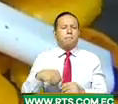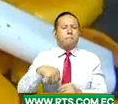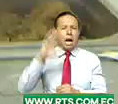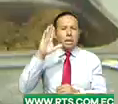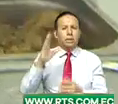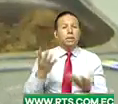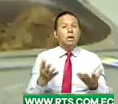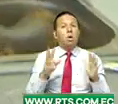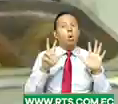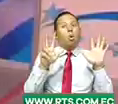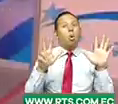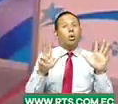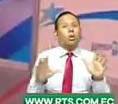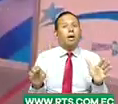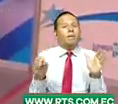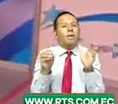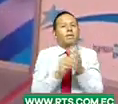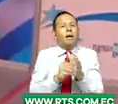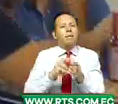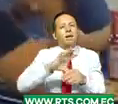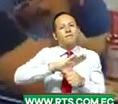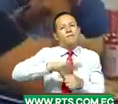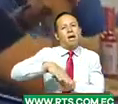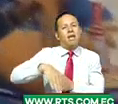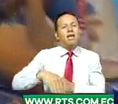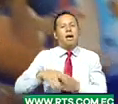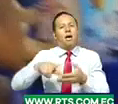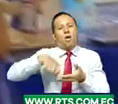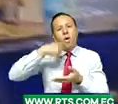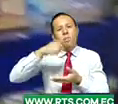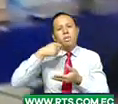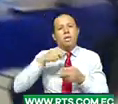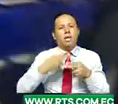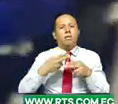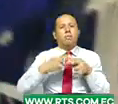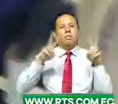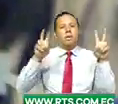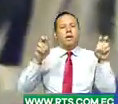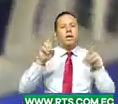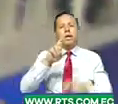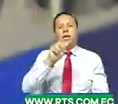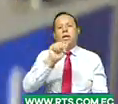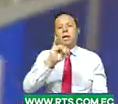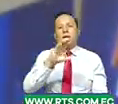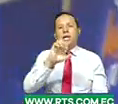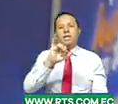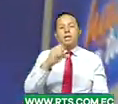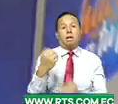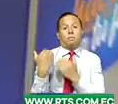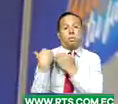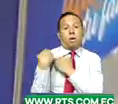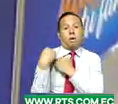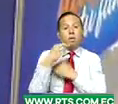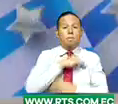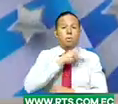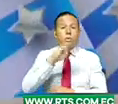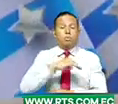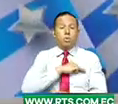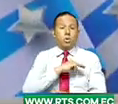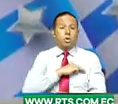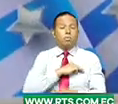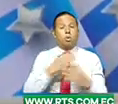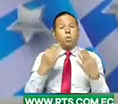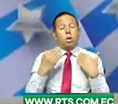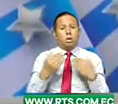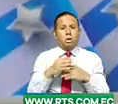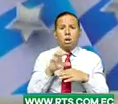Feria Gastronómica Internacional Raíces, organizada por el municipio de Guayaquil y que tiene gran acogida no solo por los